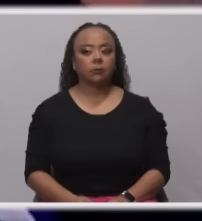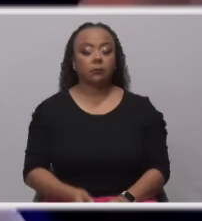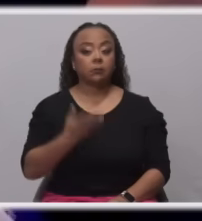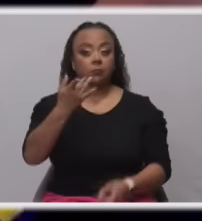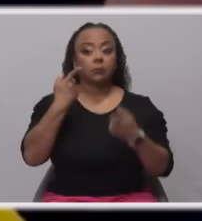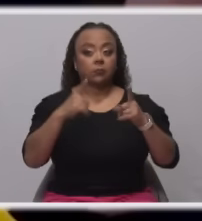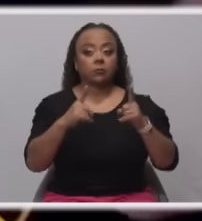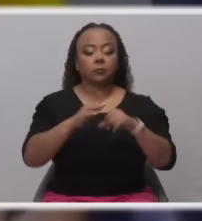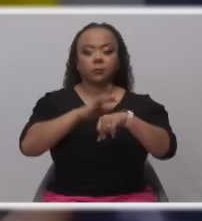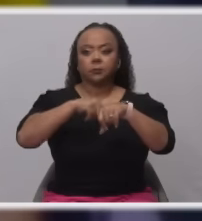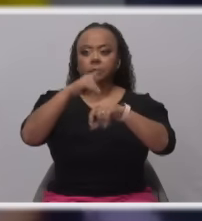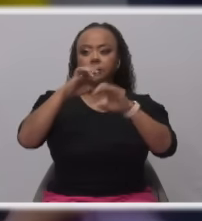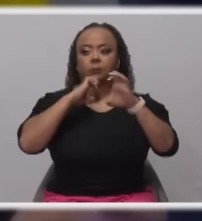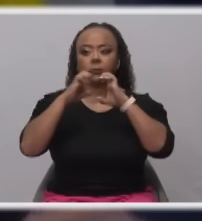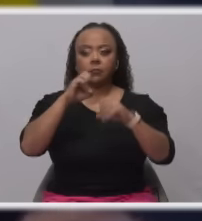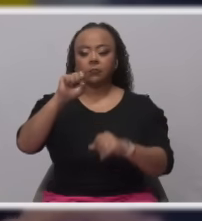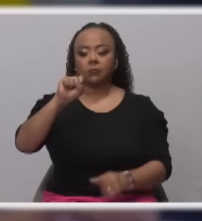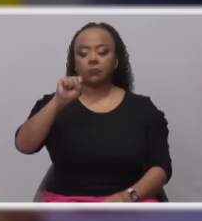urrera